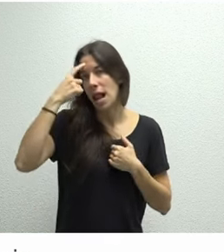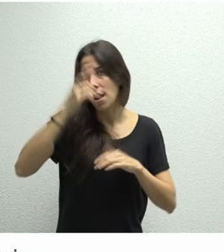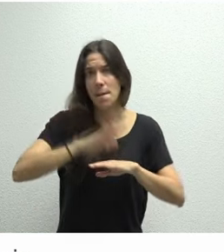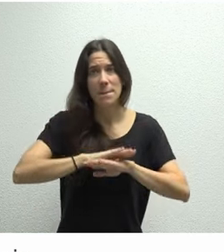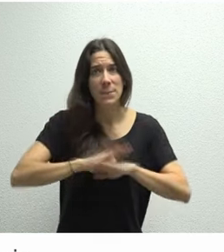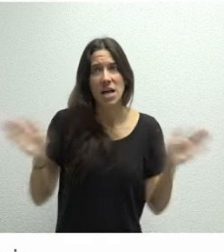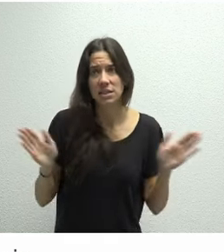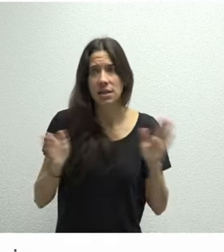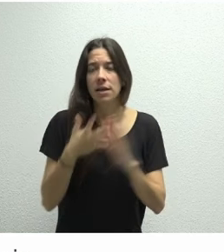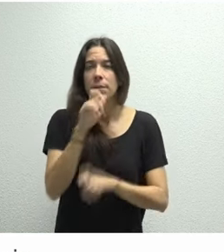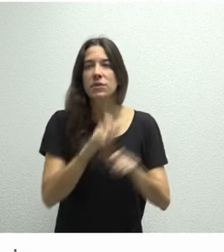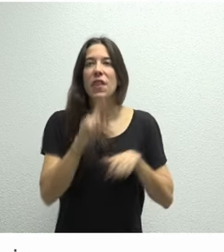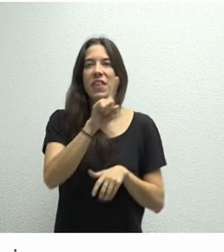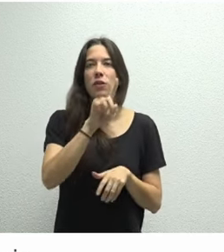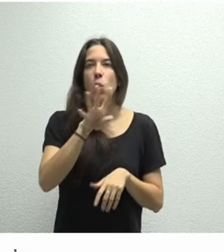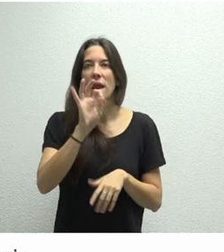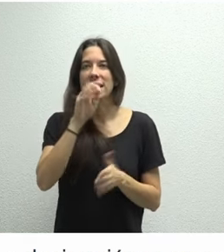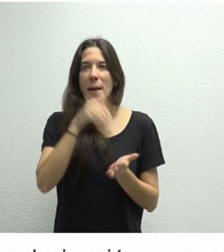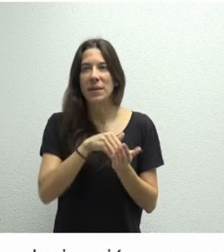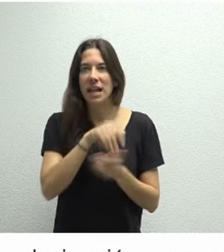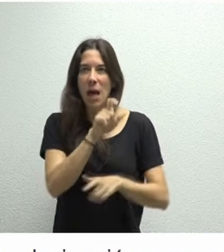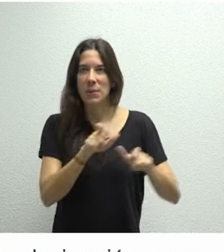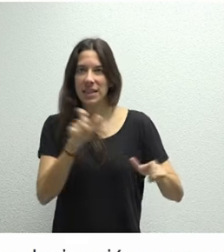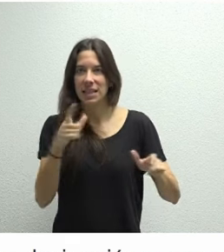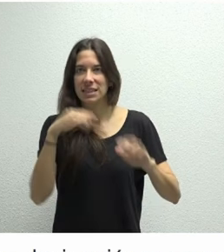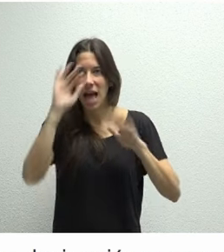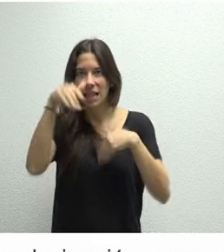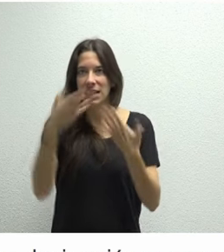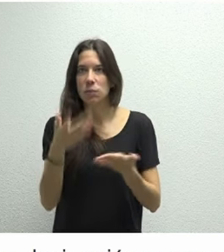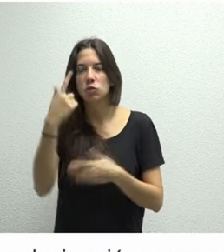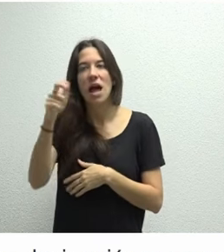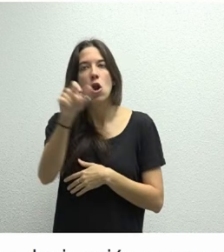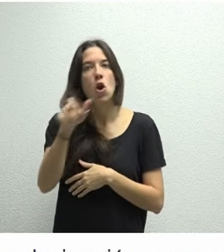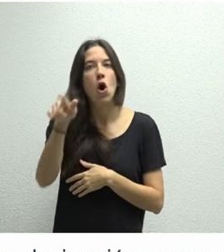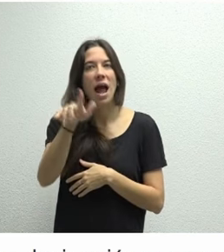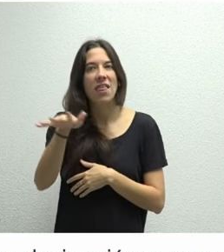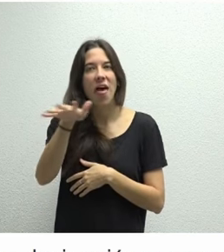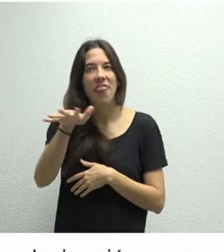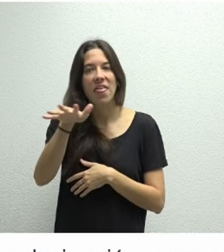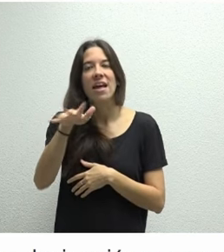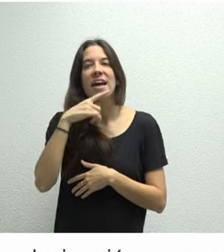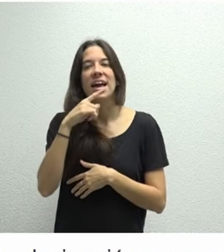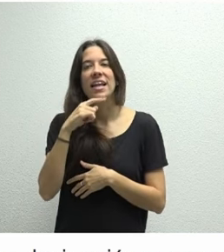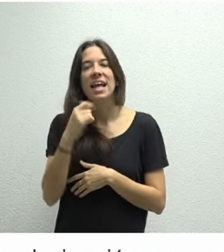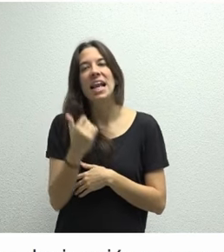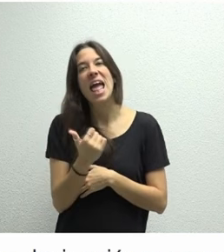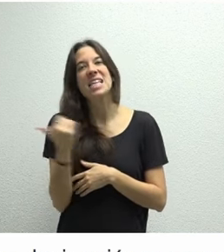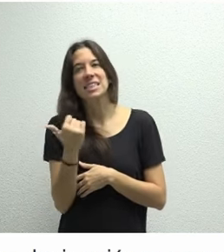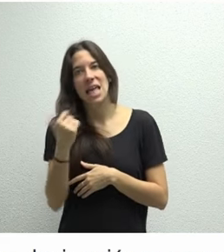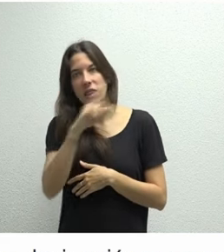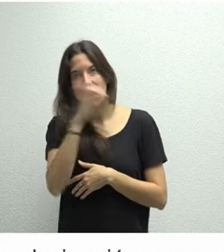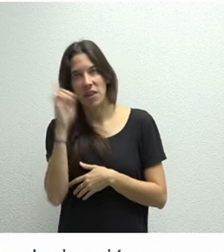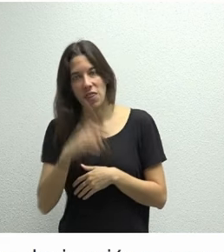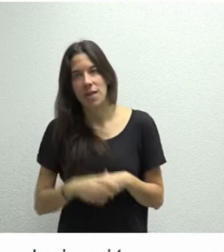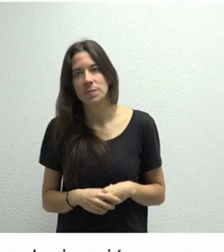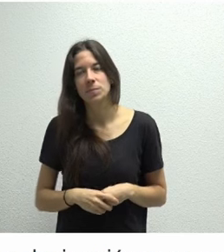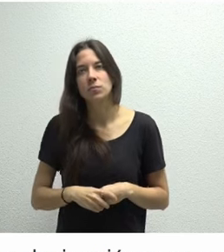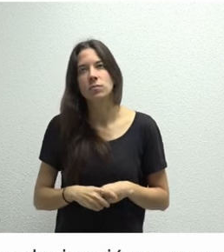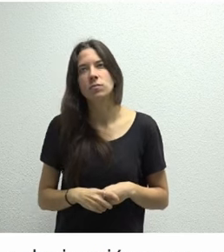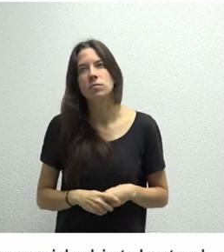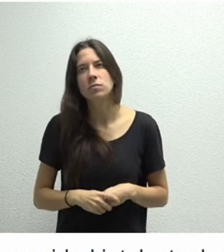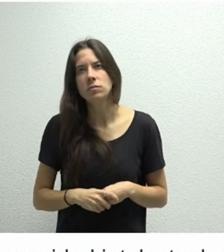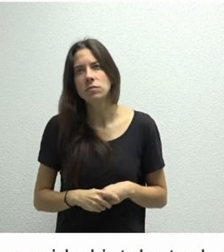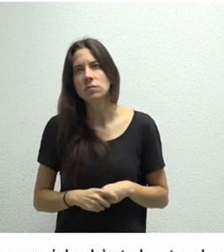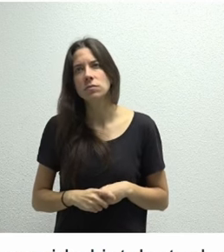una población de 140,000 habitantes en una localidad que está situada en la zona este de Madrid vale Lo que pasa